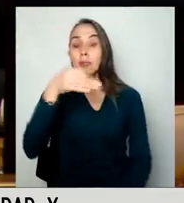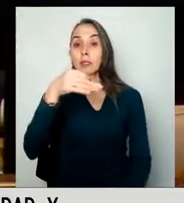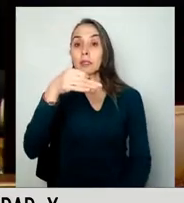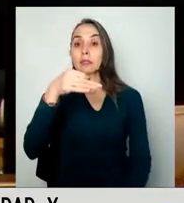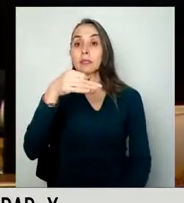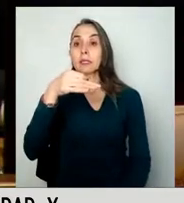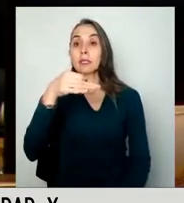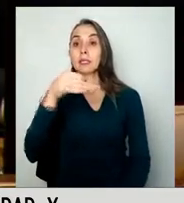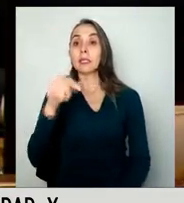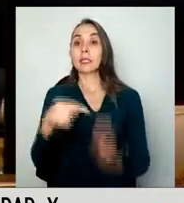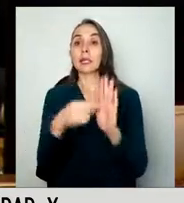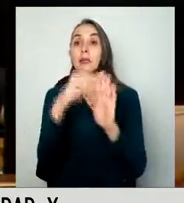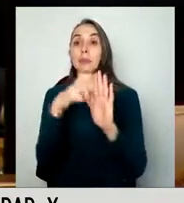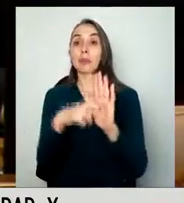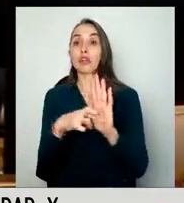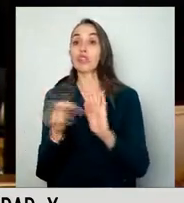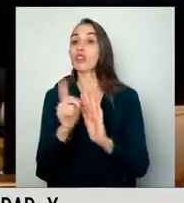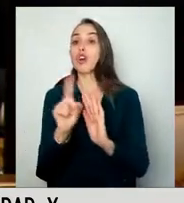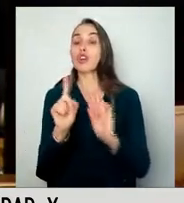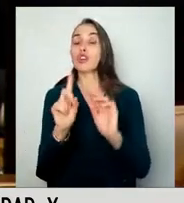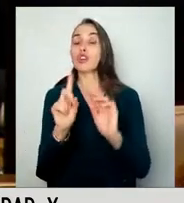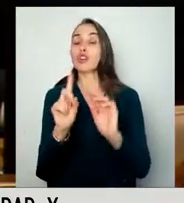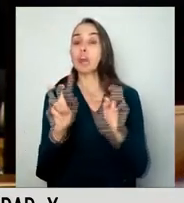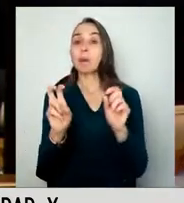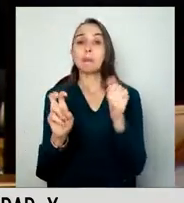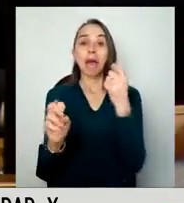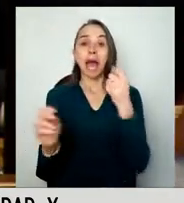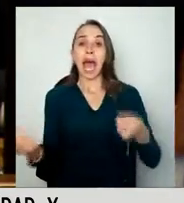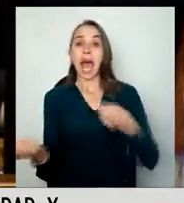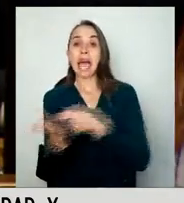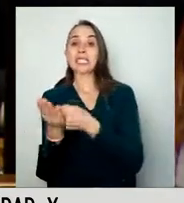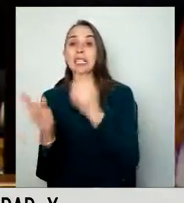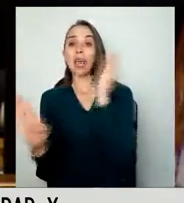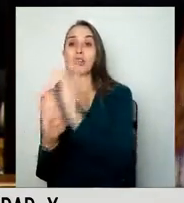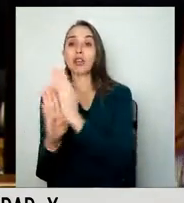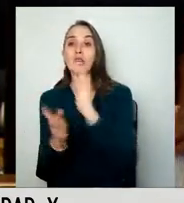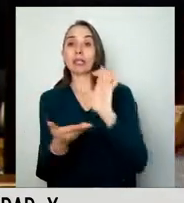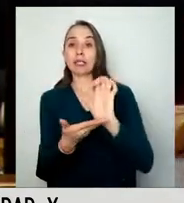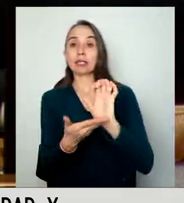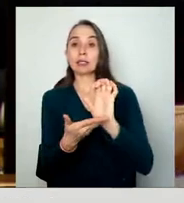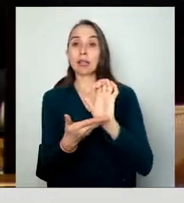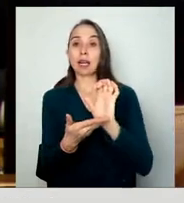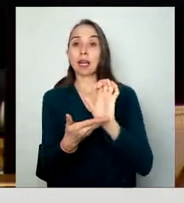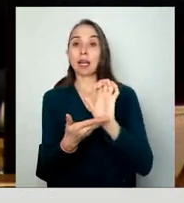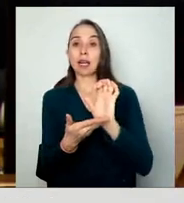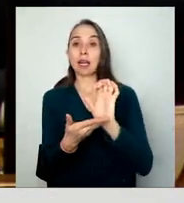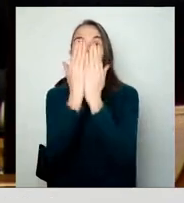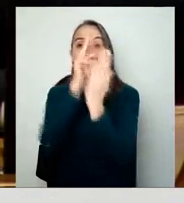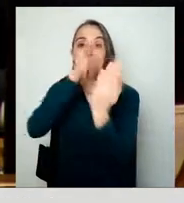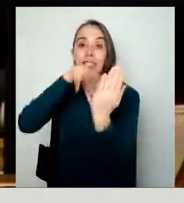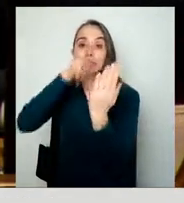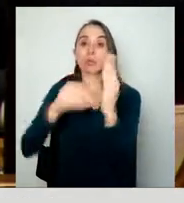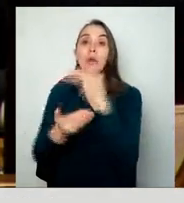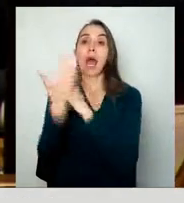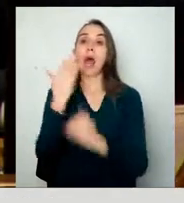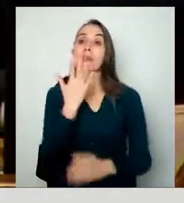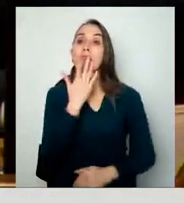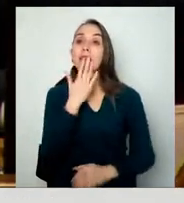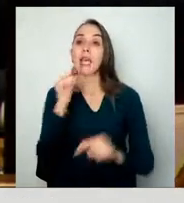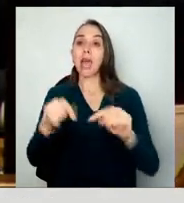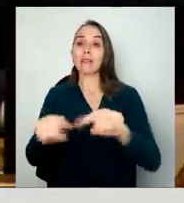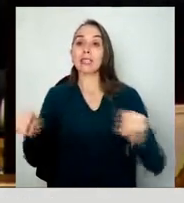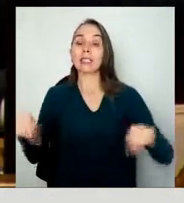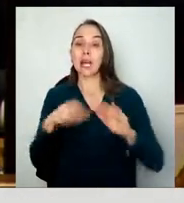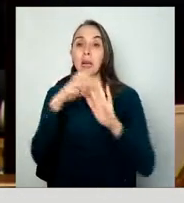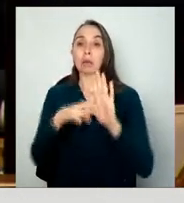este proyecto no se trata de asignaciones directas del estado Yo creo que hay que estudiar antes de hablar aquí en la sala no se